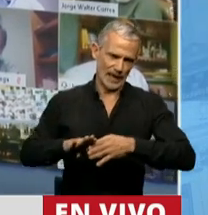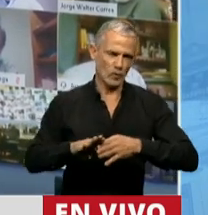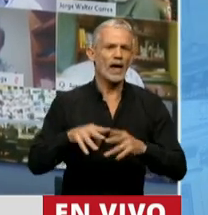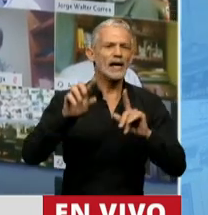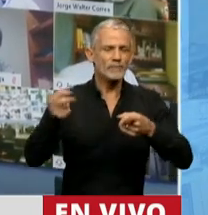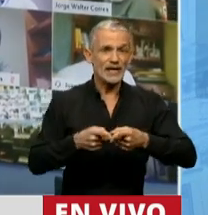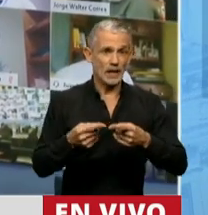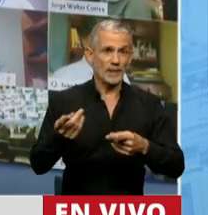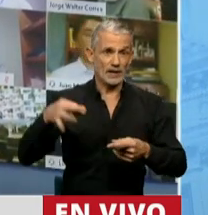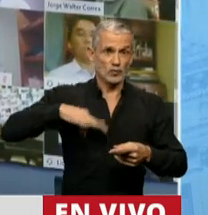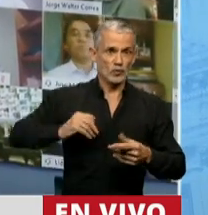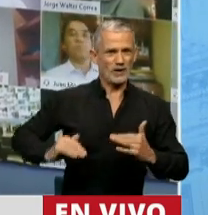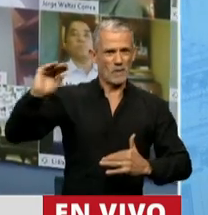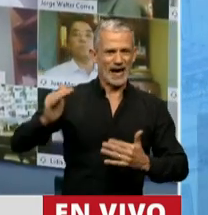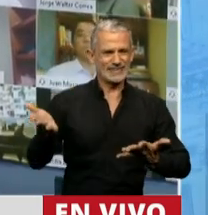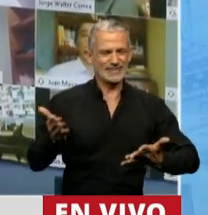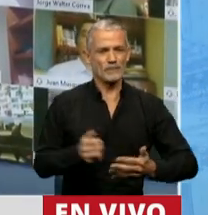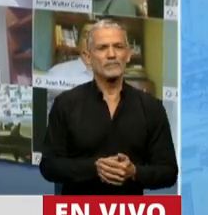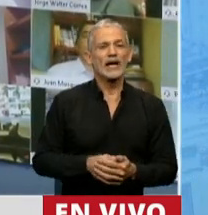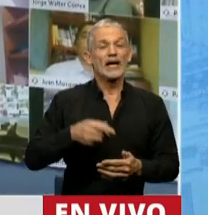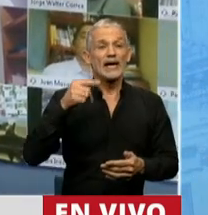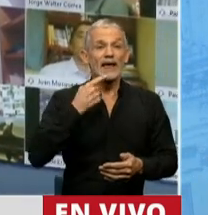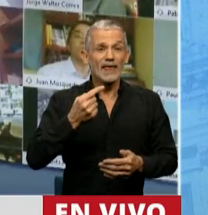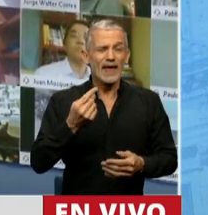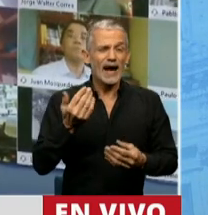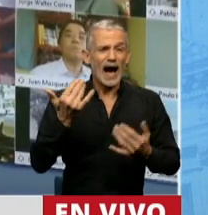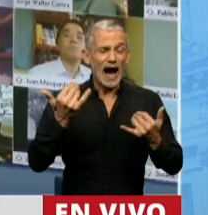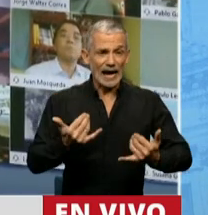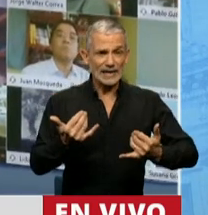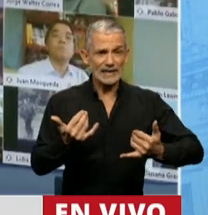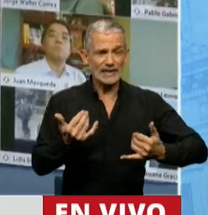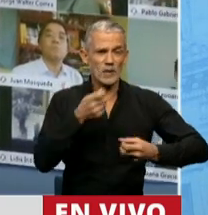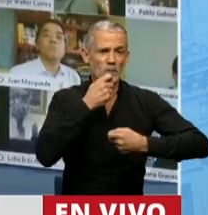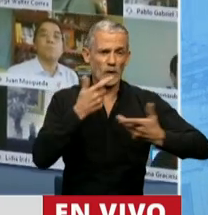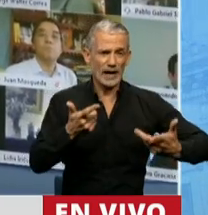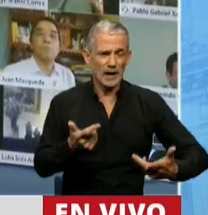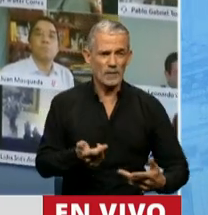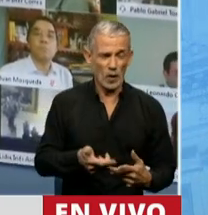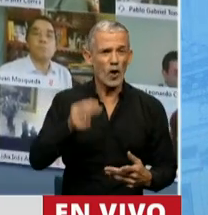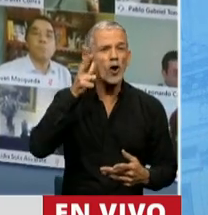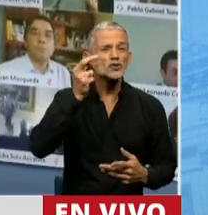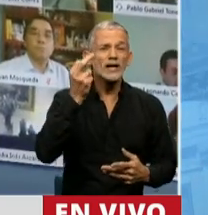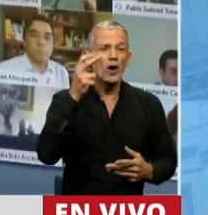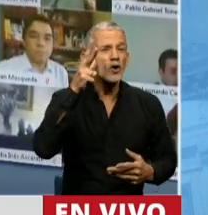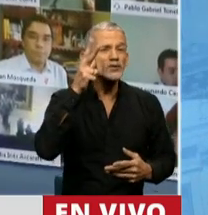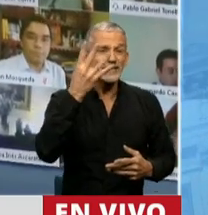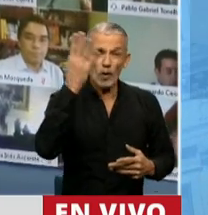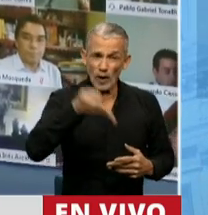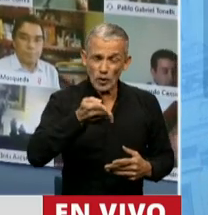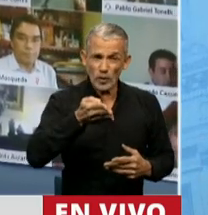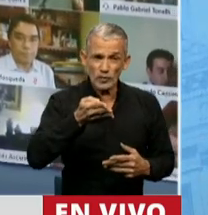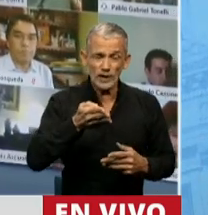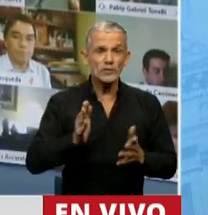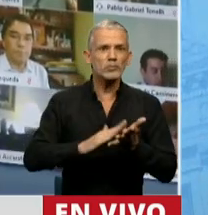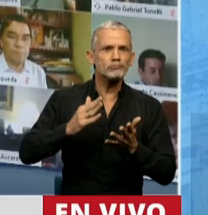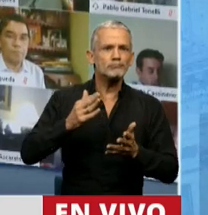un aumento de sus ingresos. Cuando se habla de que por ejemplo, el 84% de los titulares